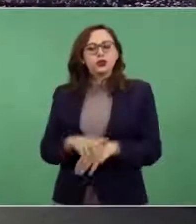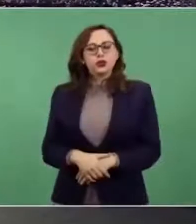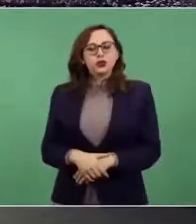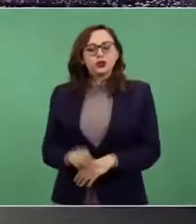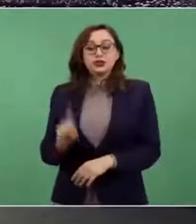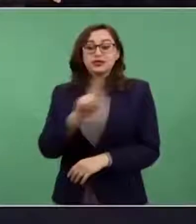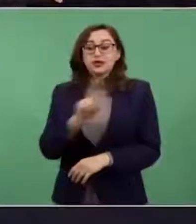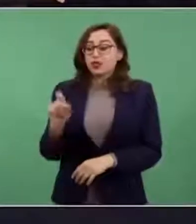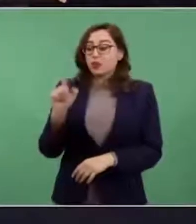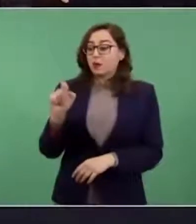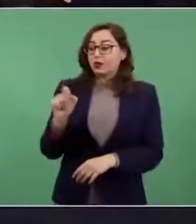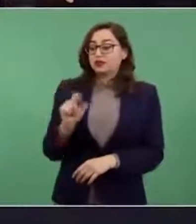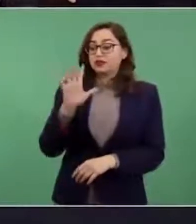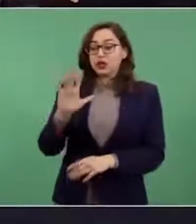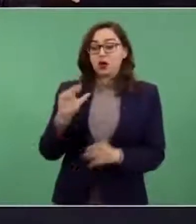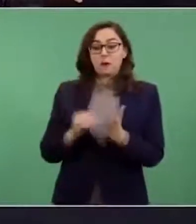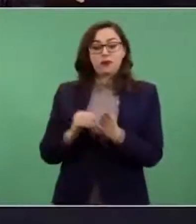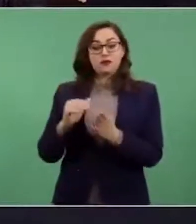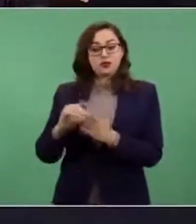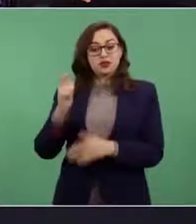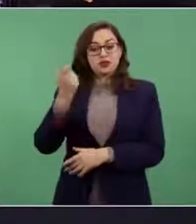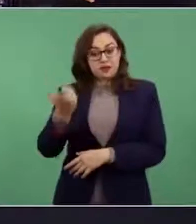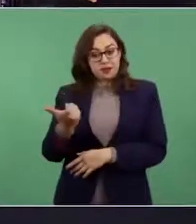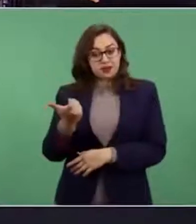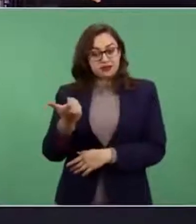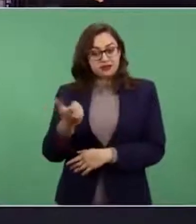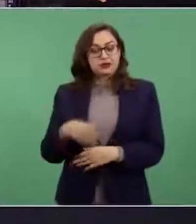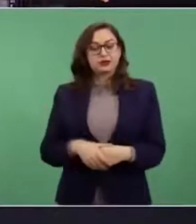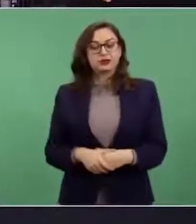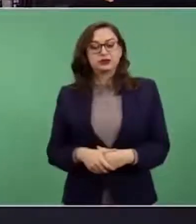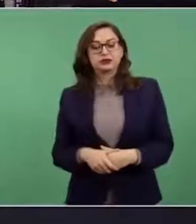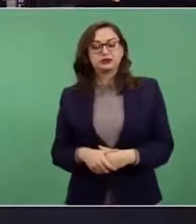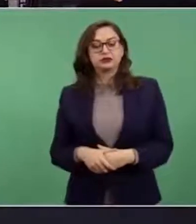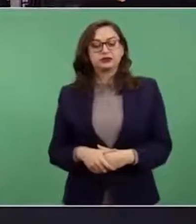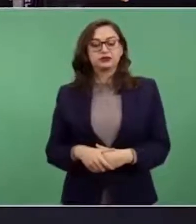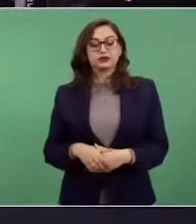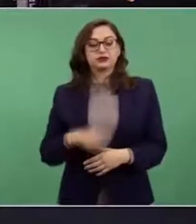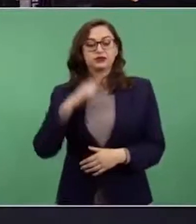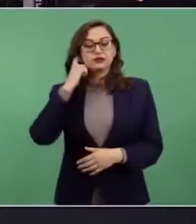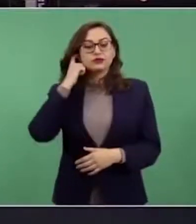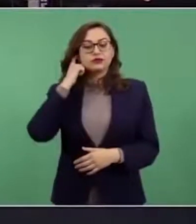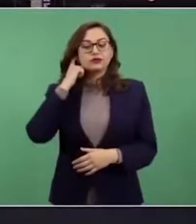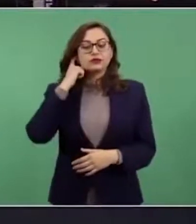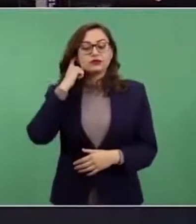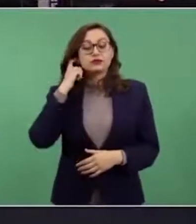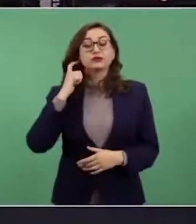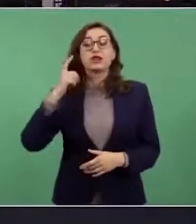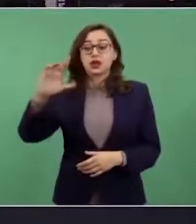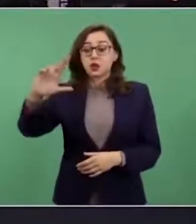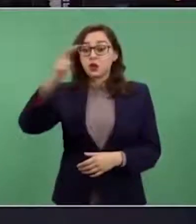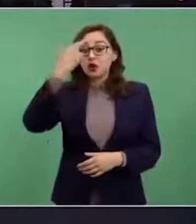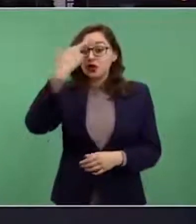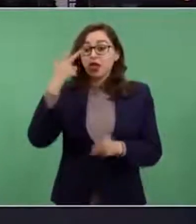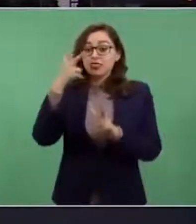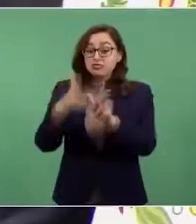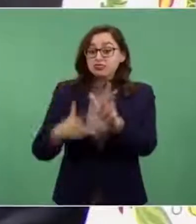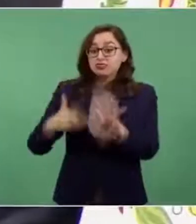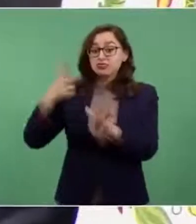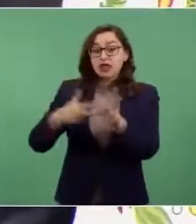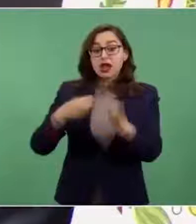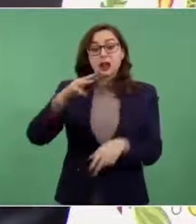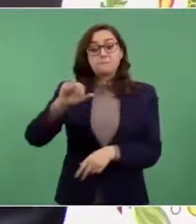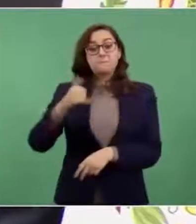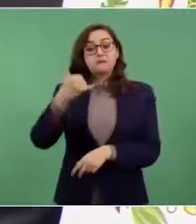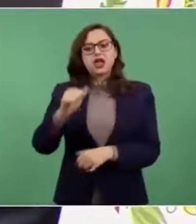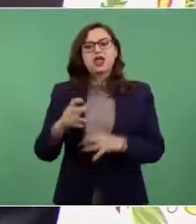de pesos. Nada más recuerdo que acabo de decir que el Tren Maya va a significar una